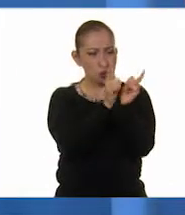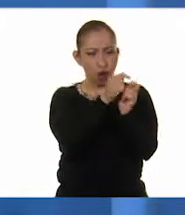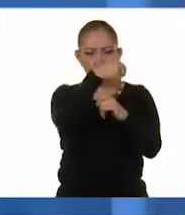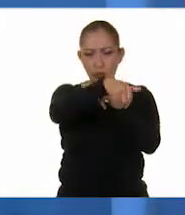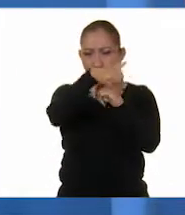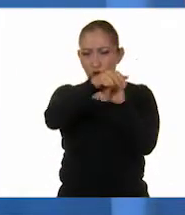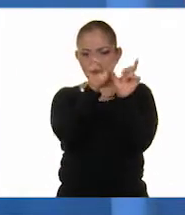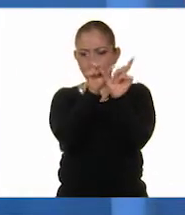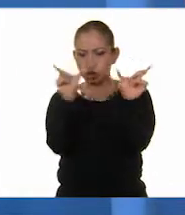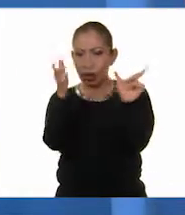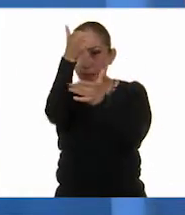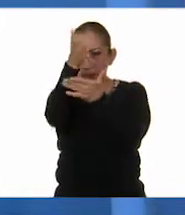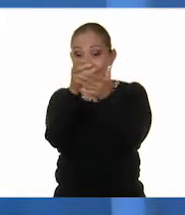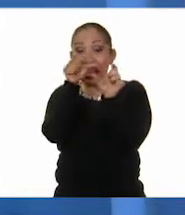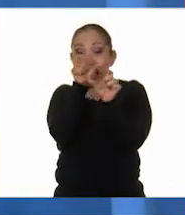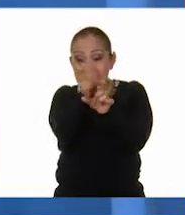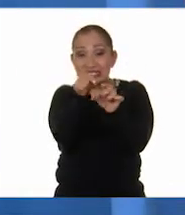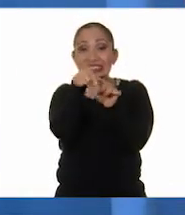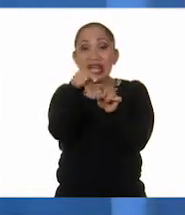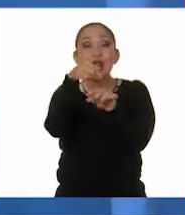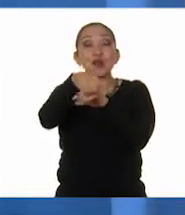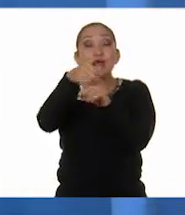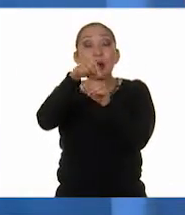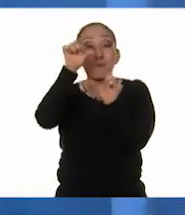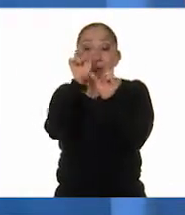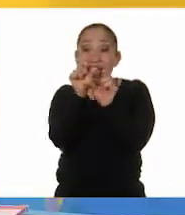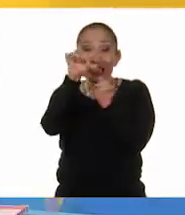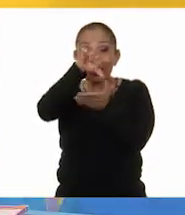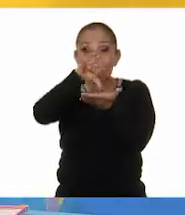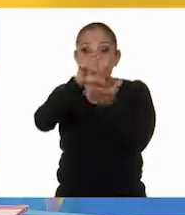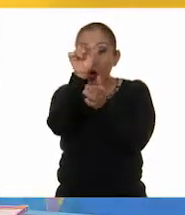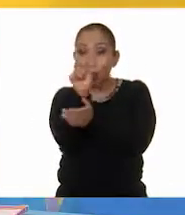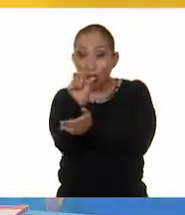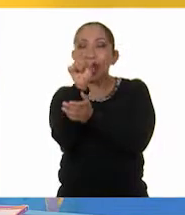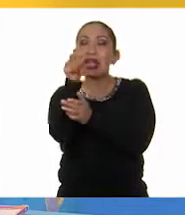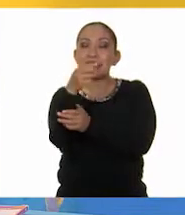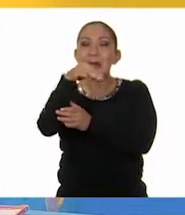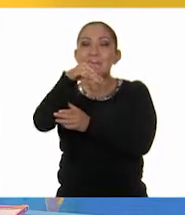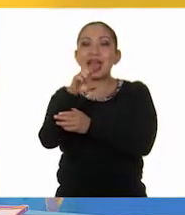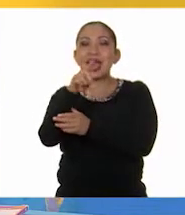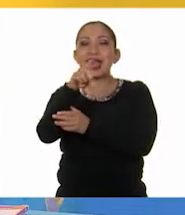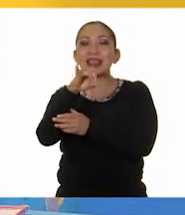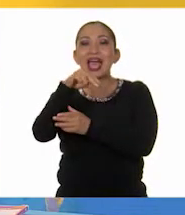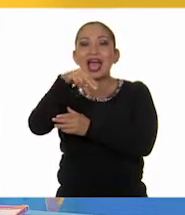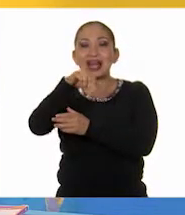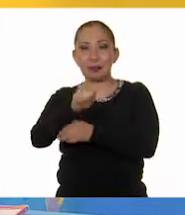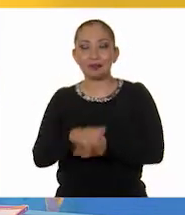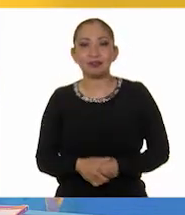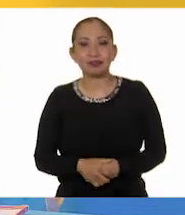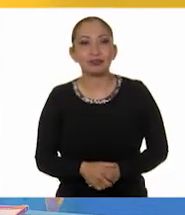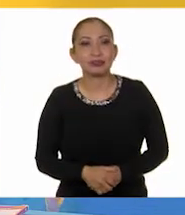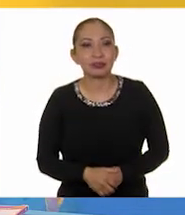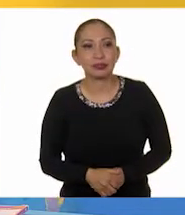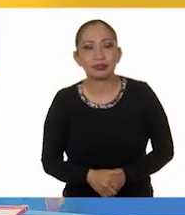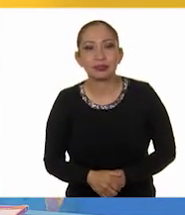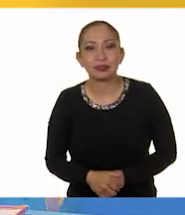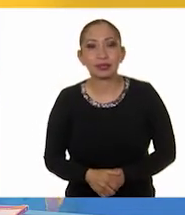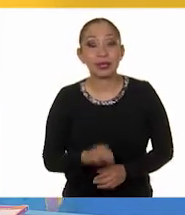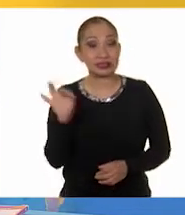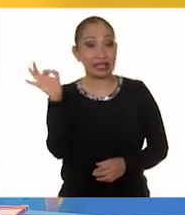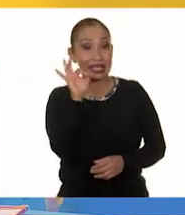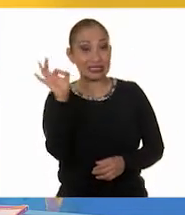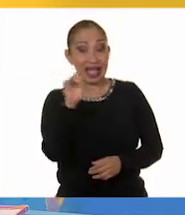el valor de ese dato es el valor de la mediana. Exacto. Y en ese caso contrario,